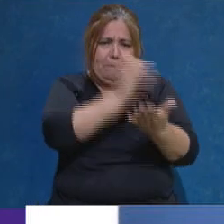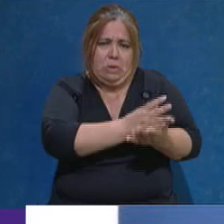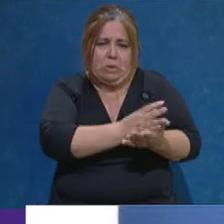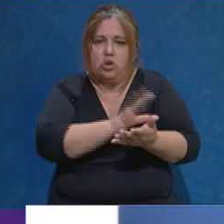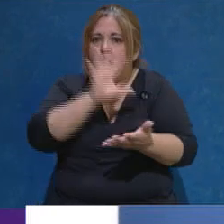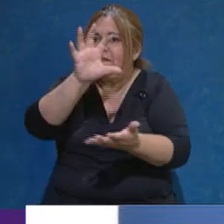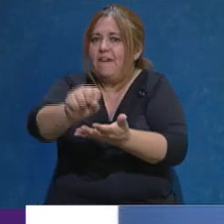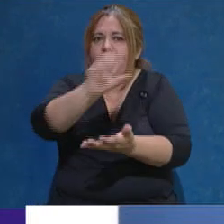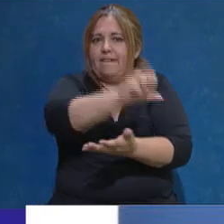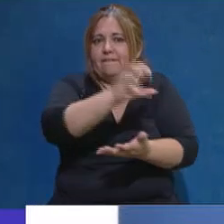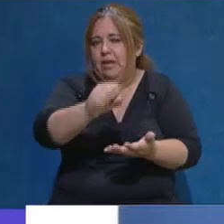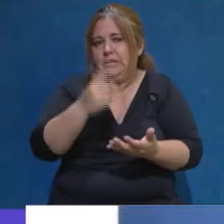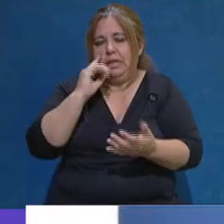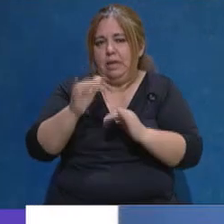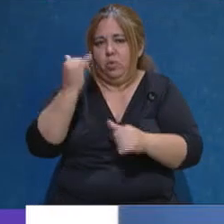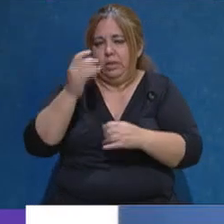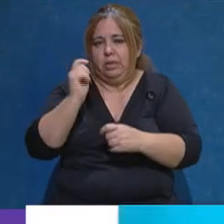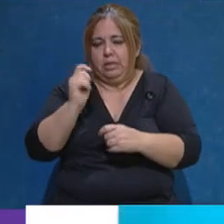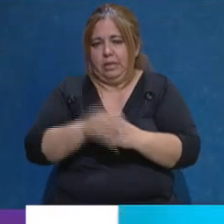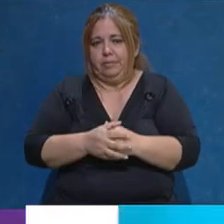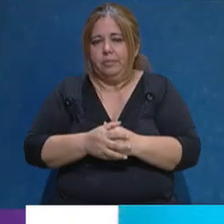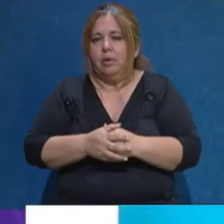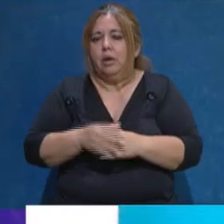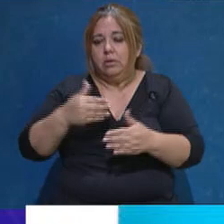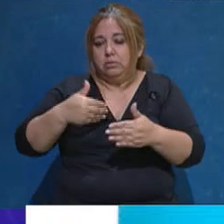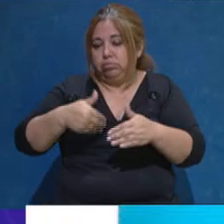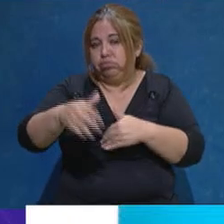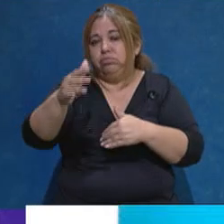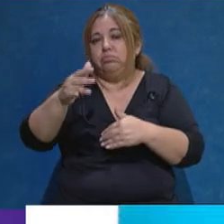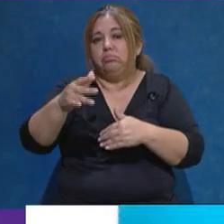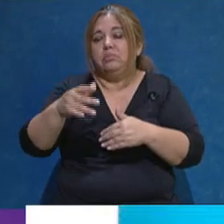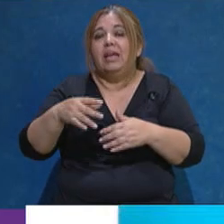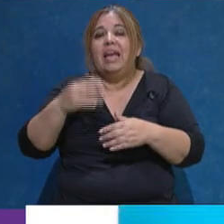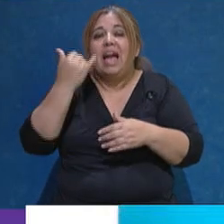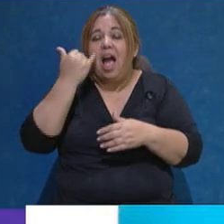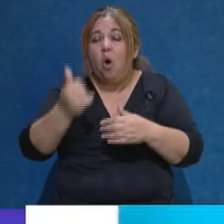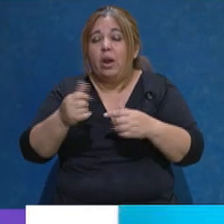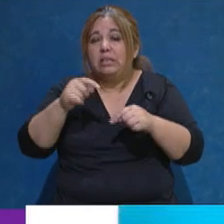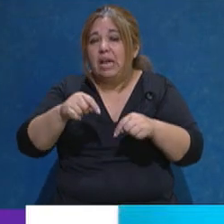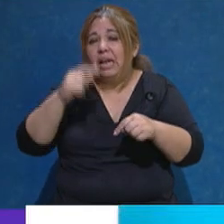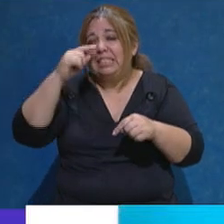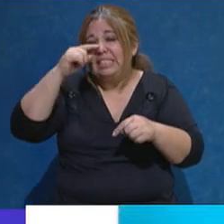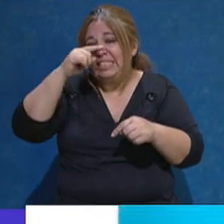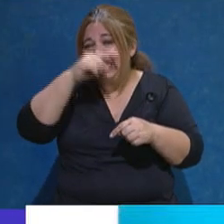de poderles decir que en lo que llevamos de gestión hemos superado los 7.000 kilos de estupefacientes secuestrados y hemos duplicado la cantidad de detenidos.